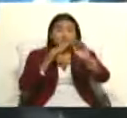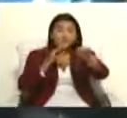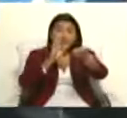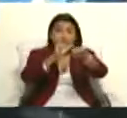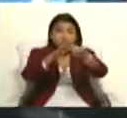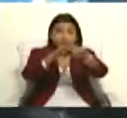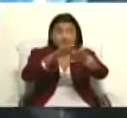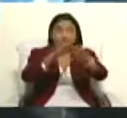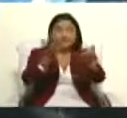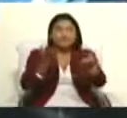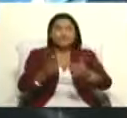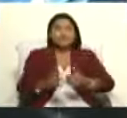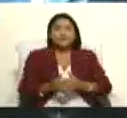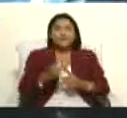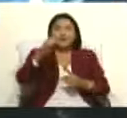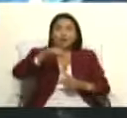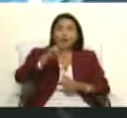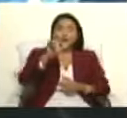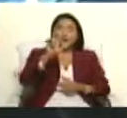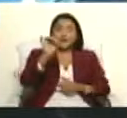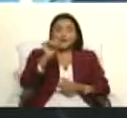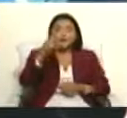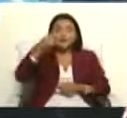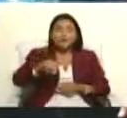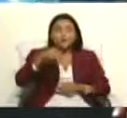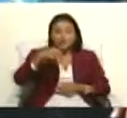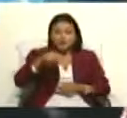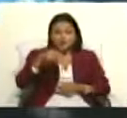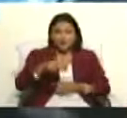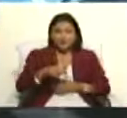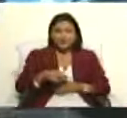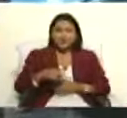miren hoy es 30 de noviembre